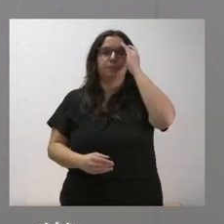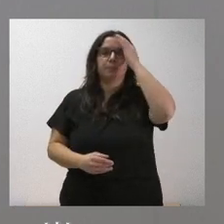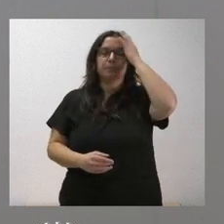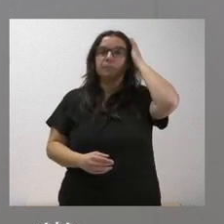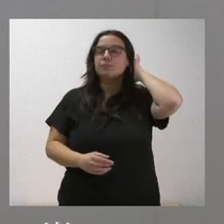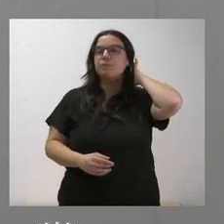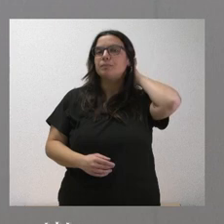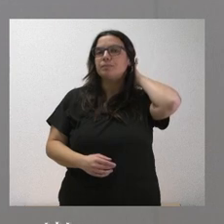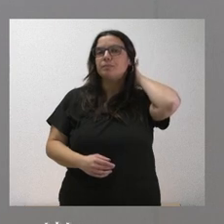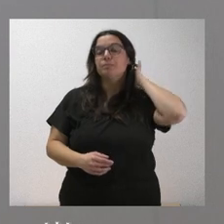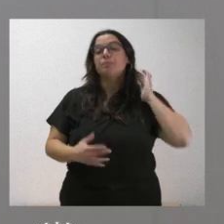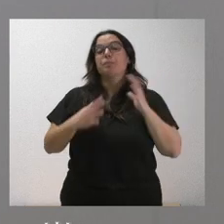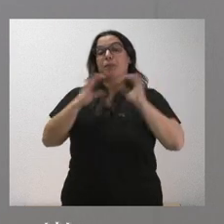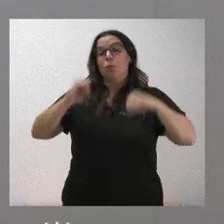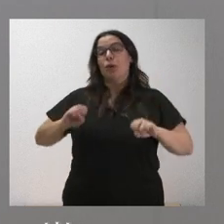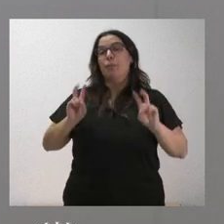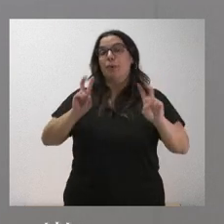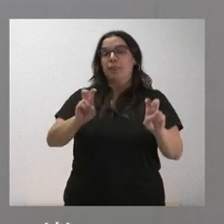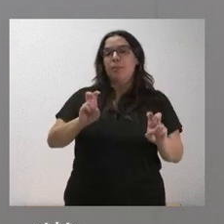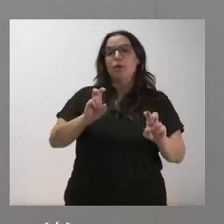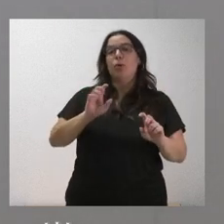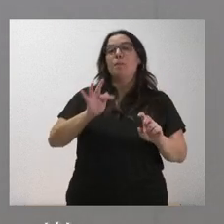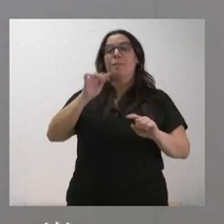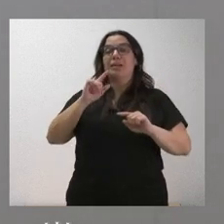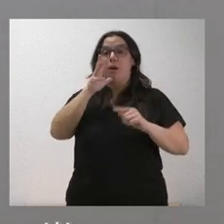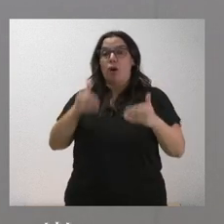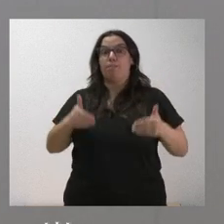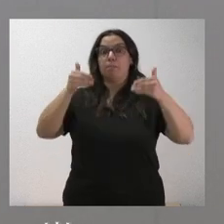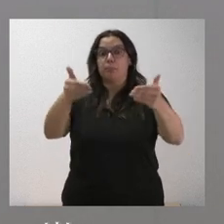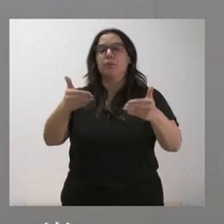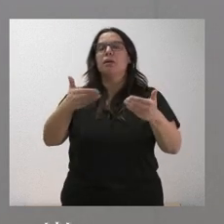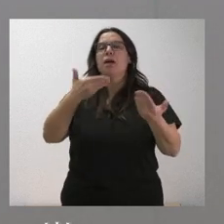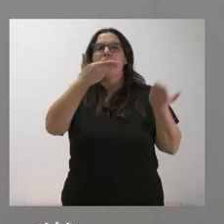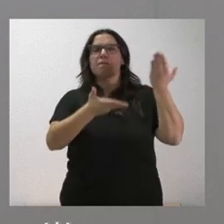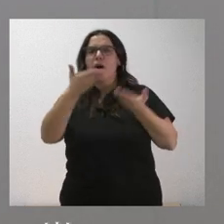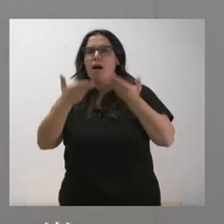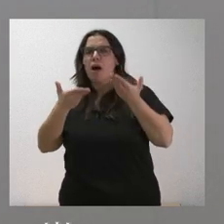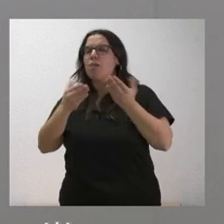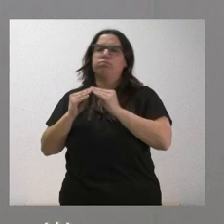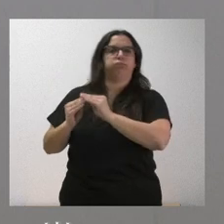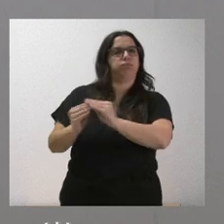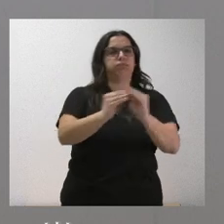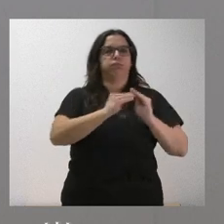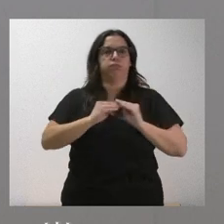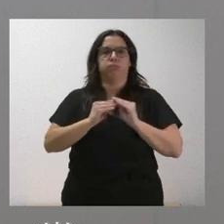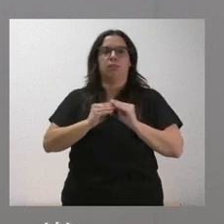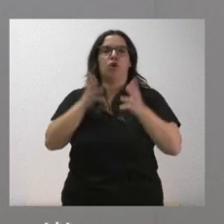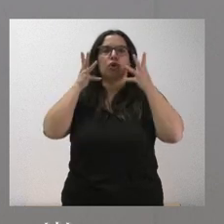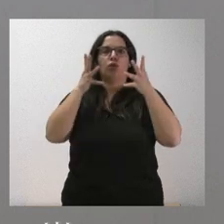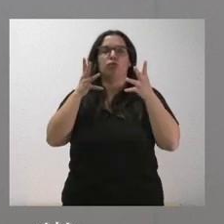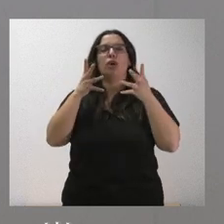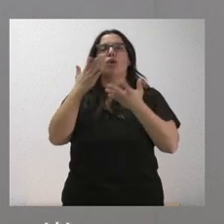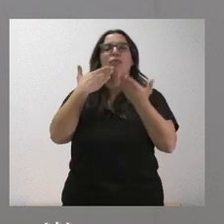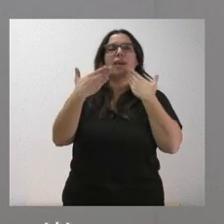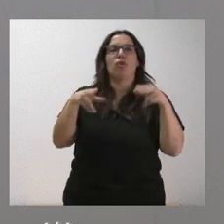eh acuerdo inicial y la pra posterior ha sido evaluada por unanimidad por los miembros del Consejo de diálogo